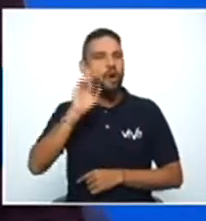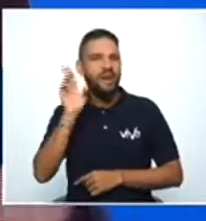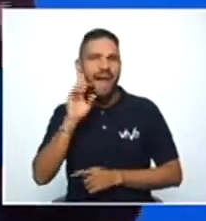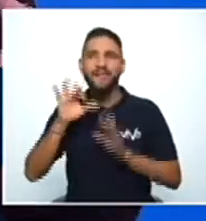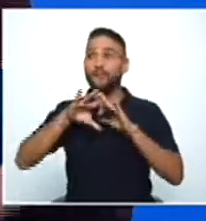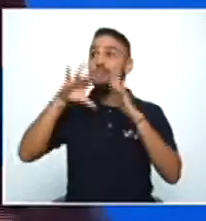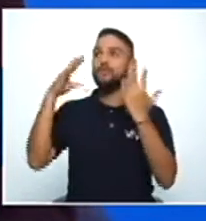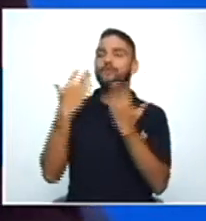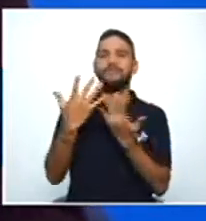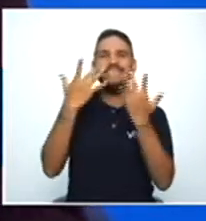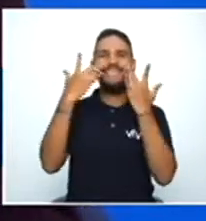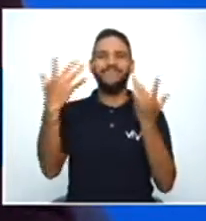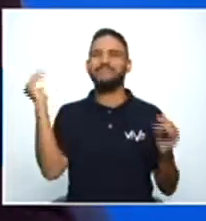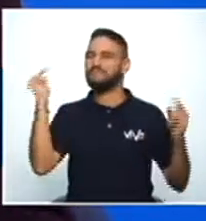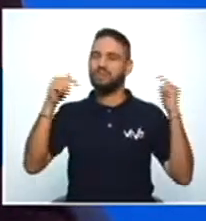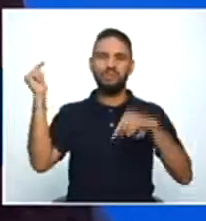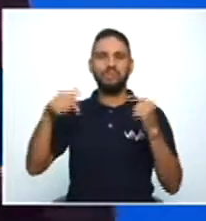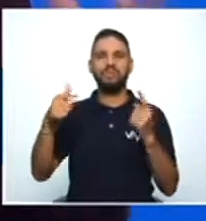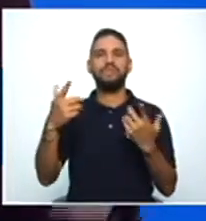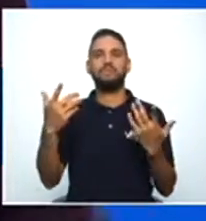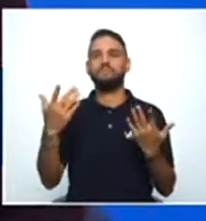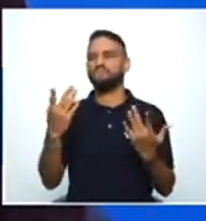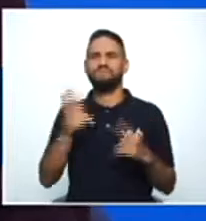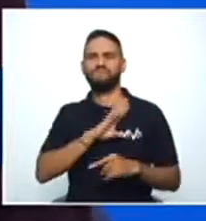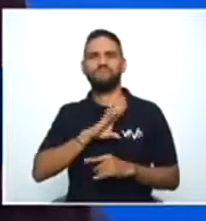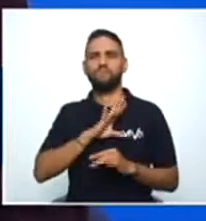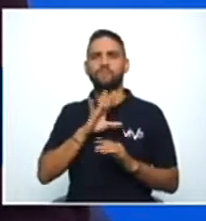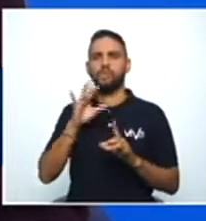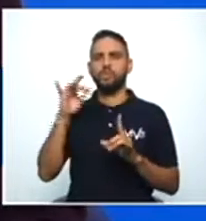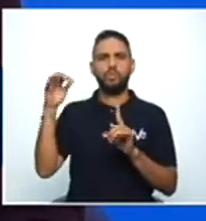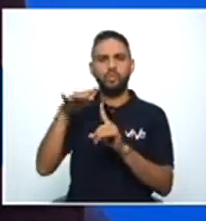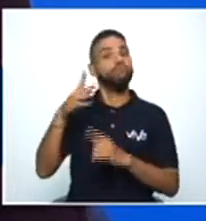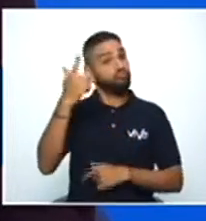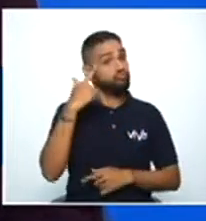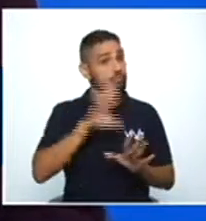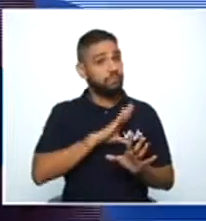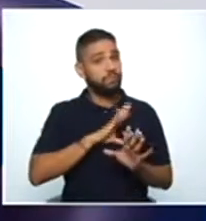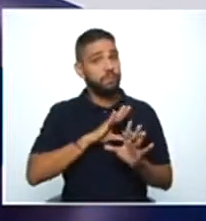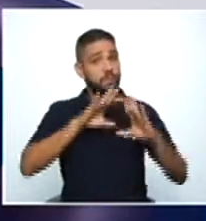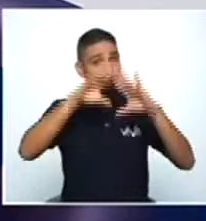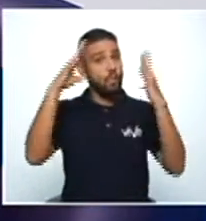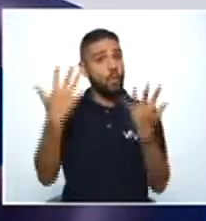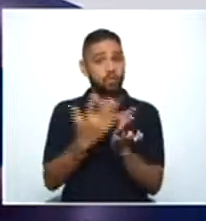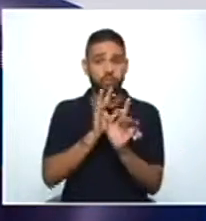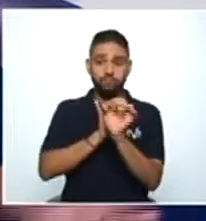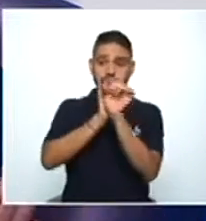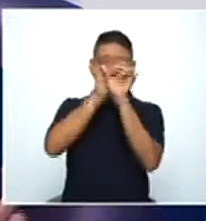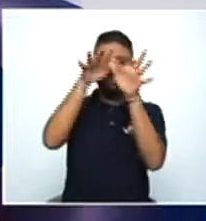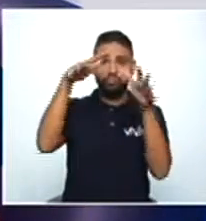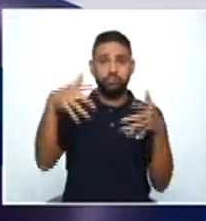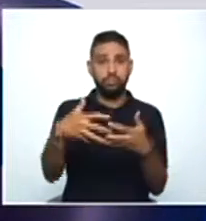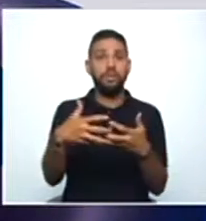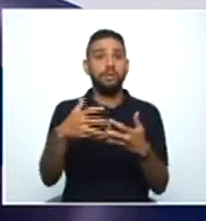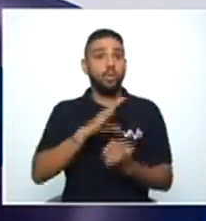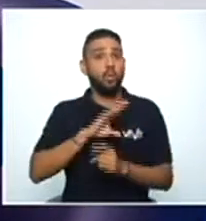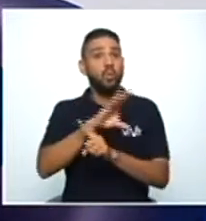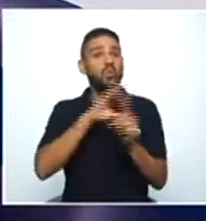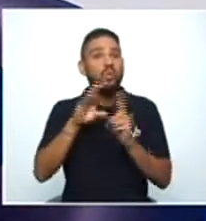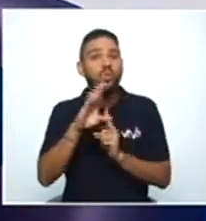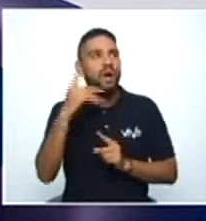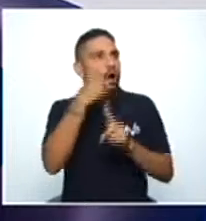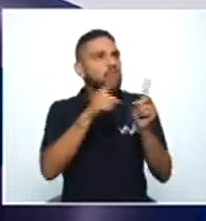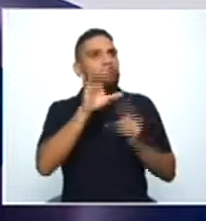es toda una invasión de formas musicales ajenas a nuestra realidad de parte de la transculturización que existe y que venezuela ha sido víctima desde hace